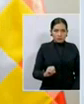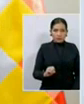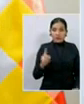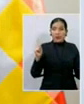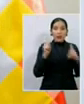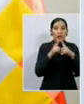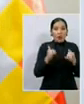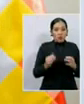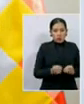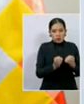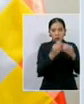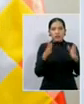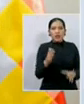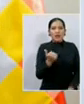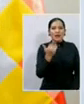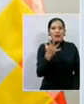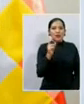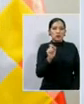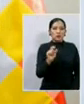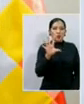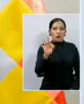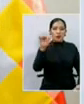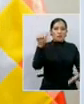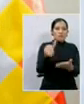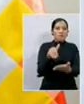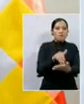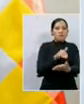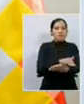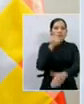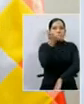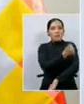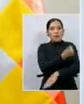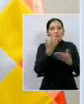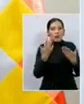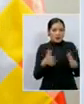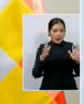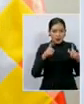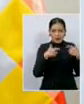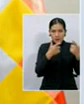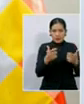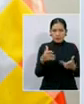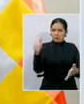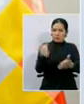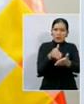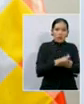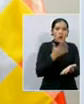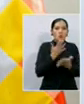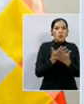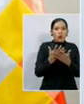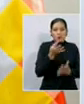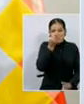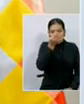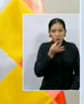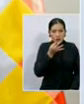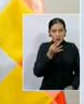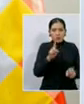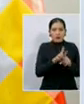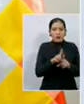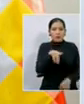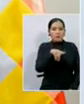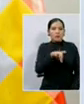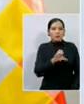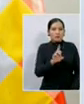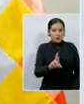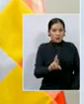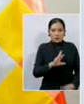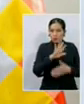tiene que mostrar con resultados, y es a dónde nos vamos a enfocar, a qué país queremos llegar. Es cierto que se tiene que trabajar, Vania, y ustedes saben muy bien, en